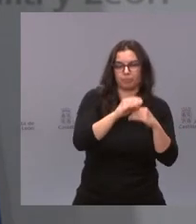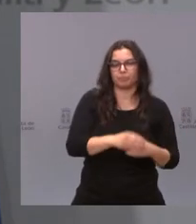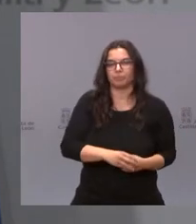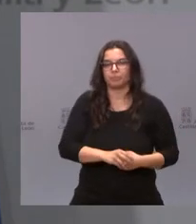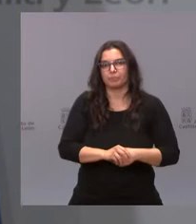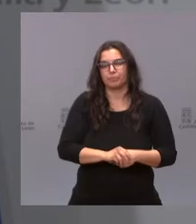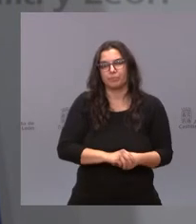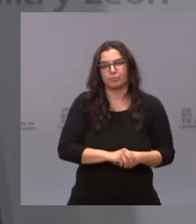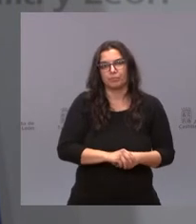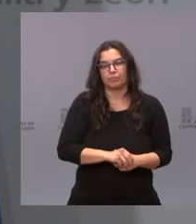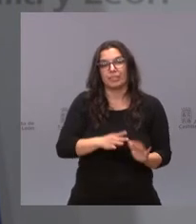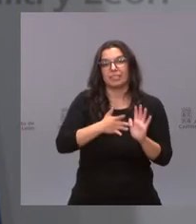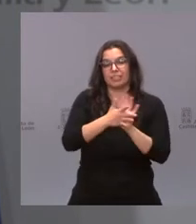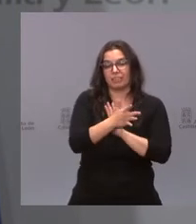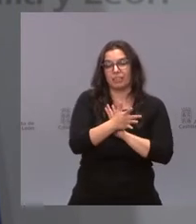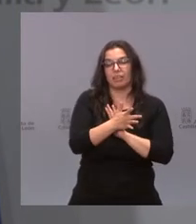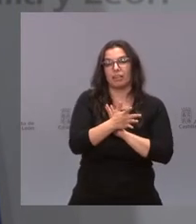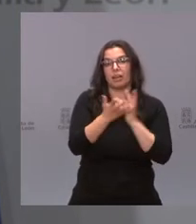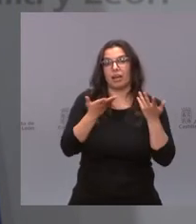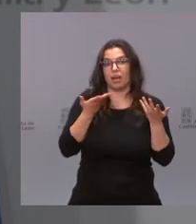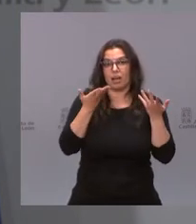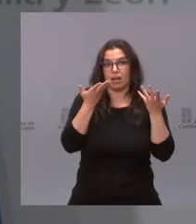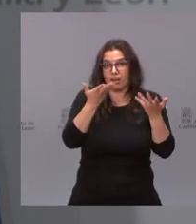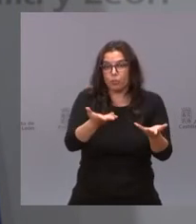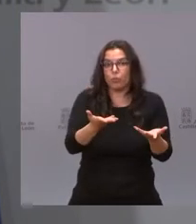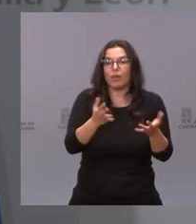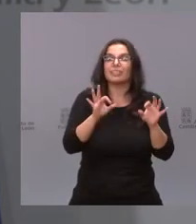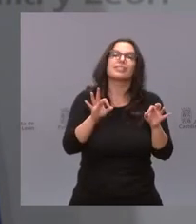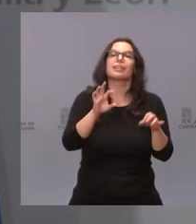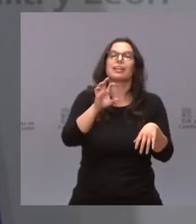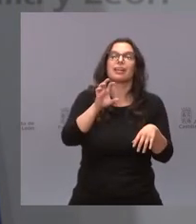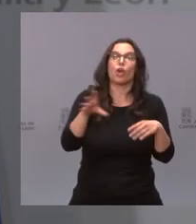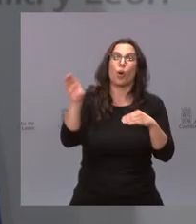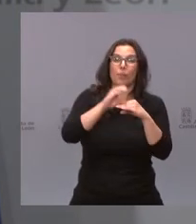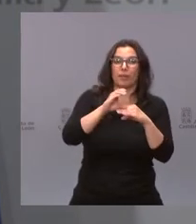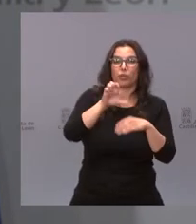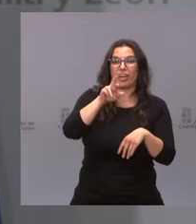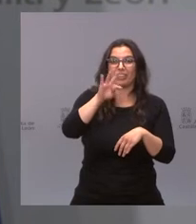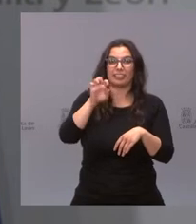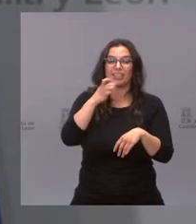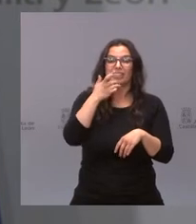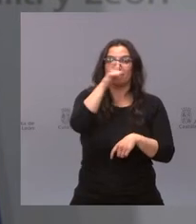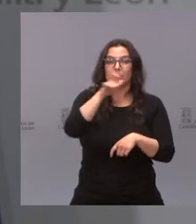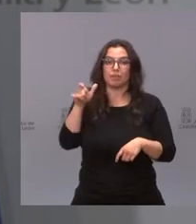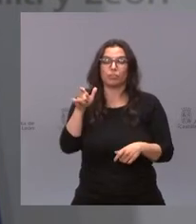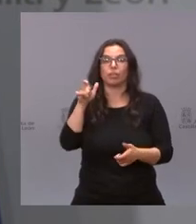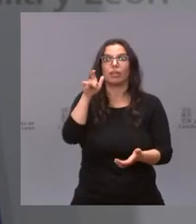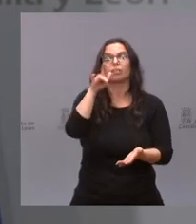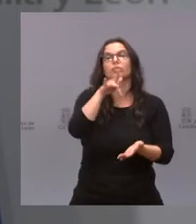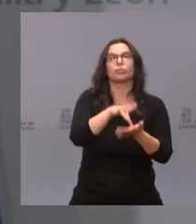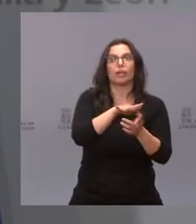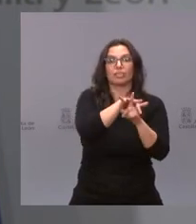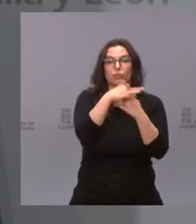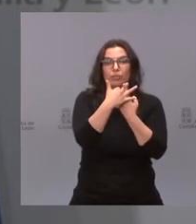trata de los ayuda a los ERTES, del complemento a los ERTES, a los trabajadores en situación de ERTES ETOP.